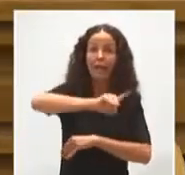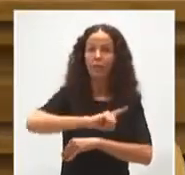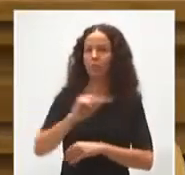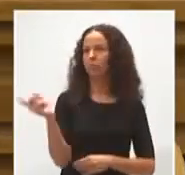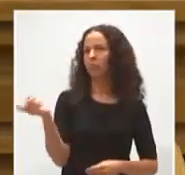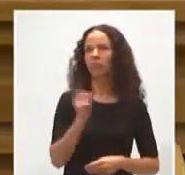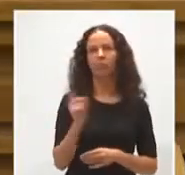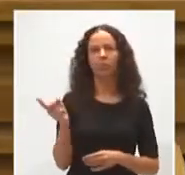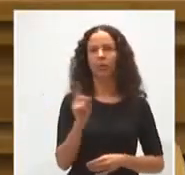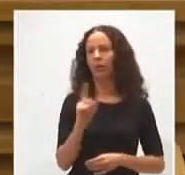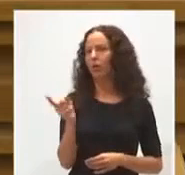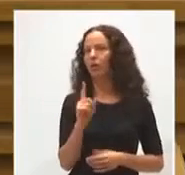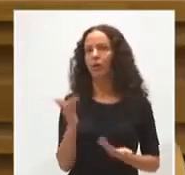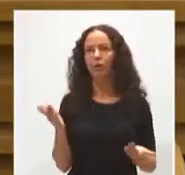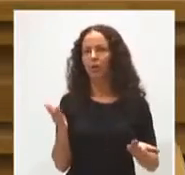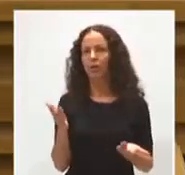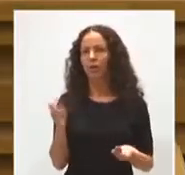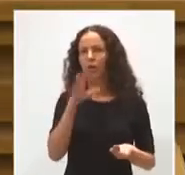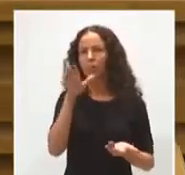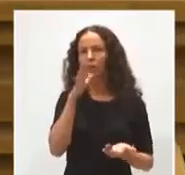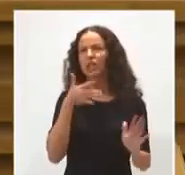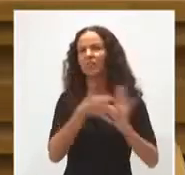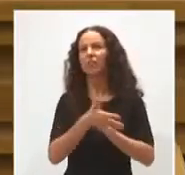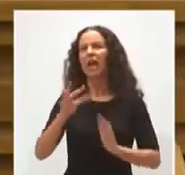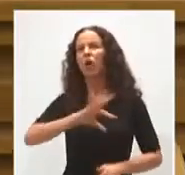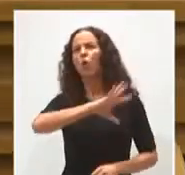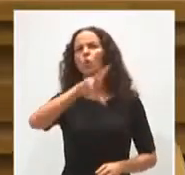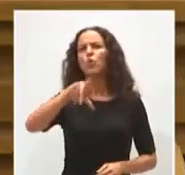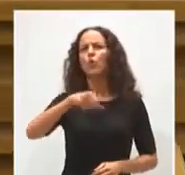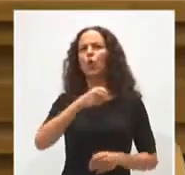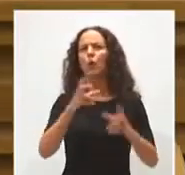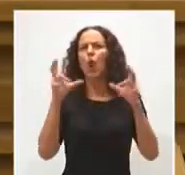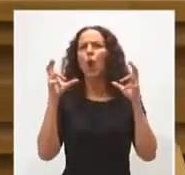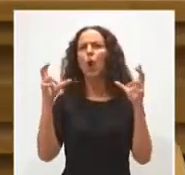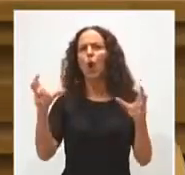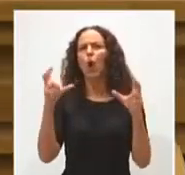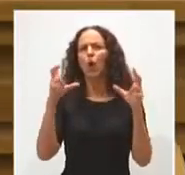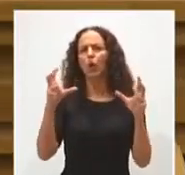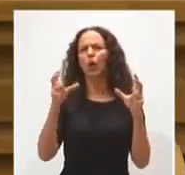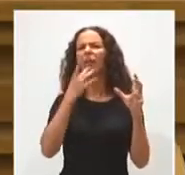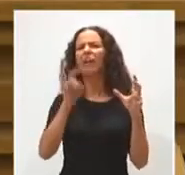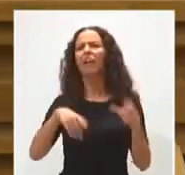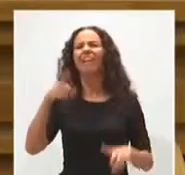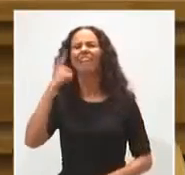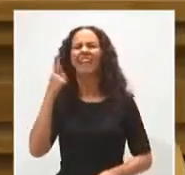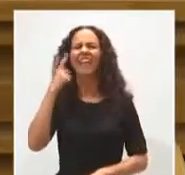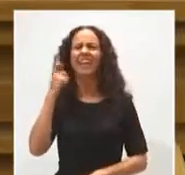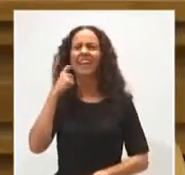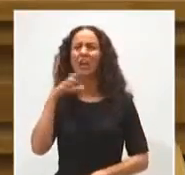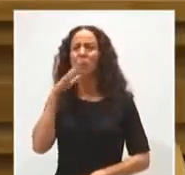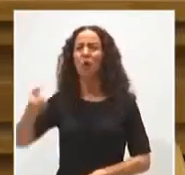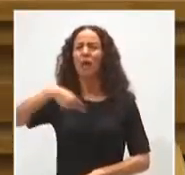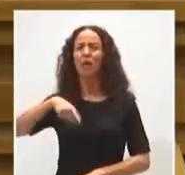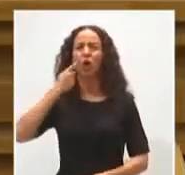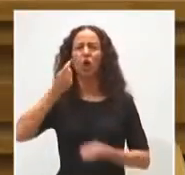latrocinio de lo que es verdaderamente el robo a gran escala que se producen en los mercados financieros del mundo que manejan el 98